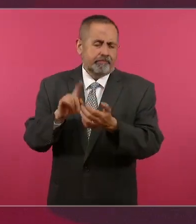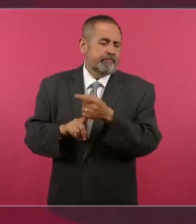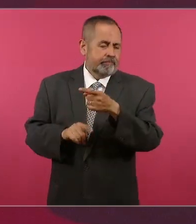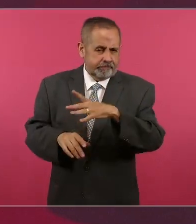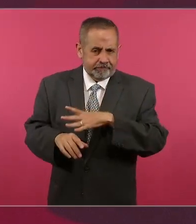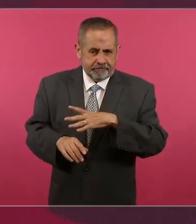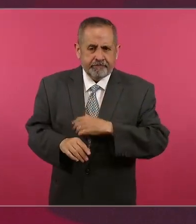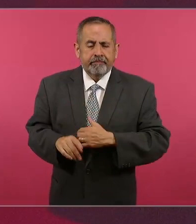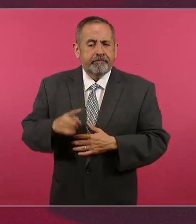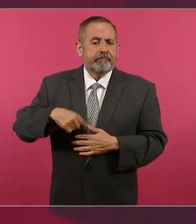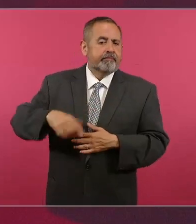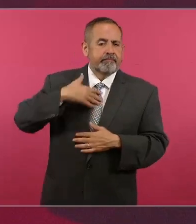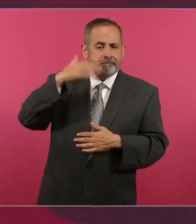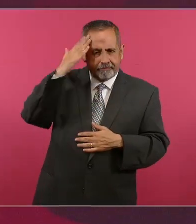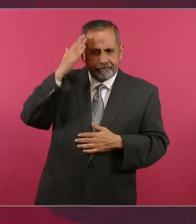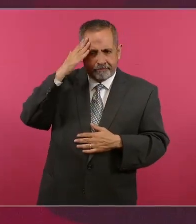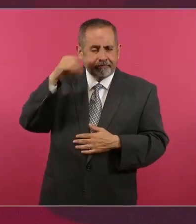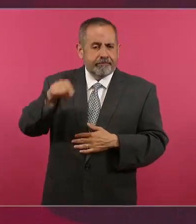los dirigentes